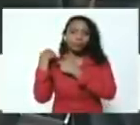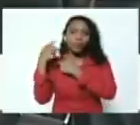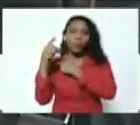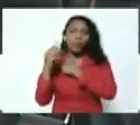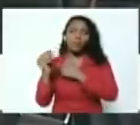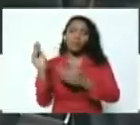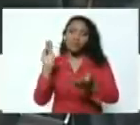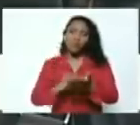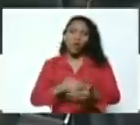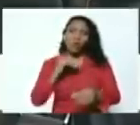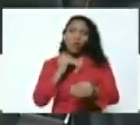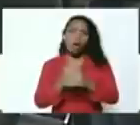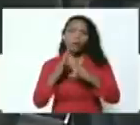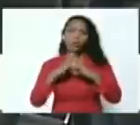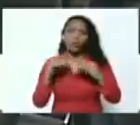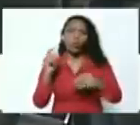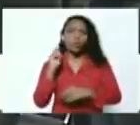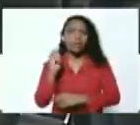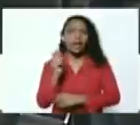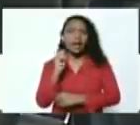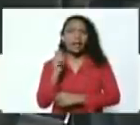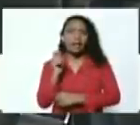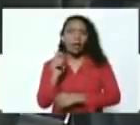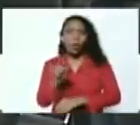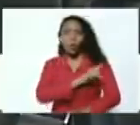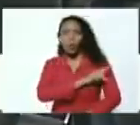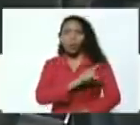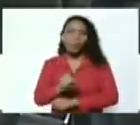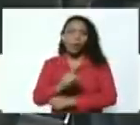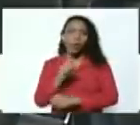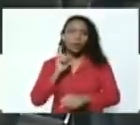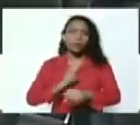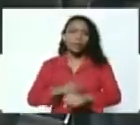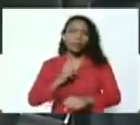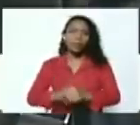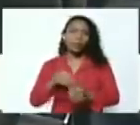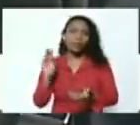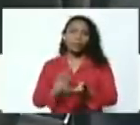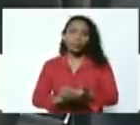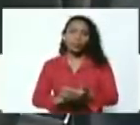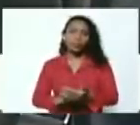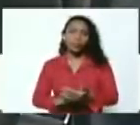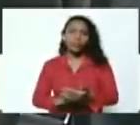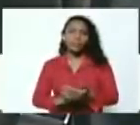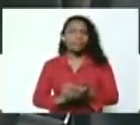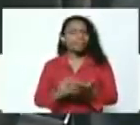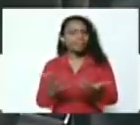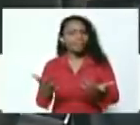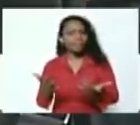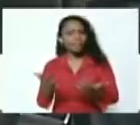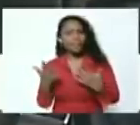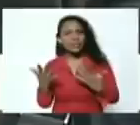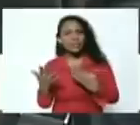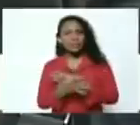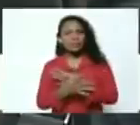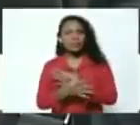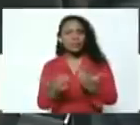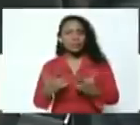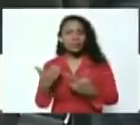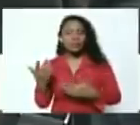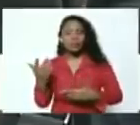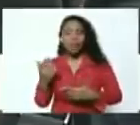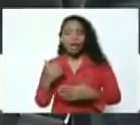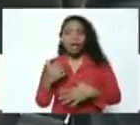pone a todos en la tarea de cumplir con los laxos establecidos, laxos que tienen que servirnos